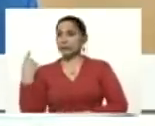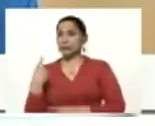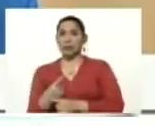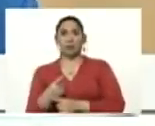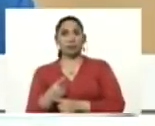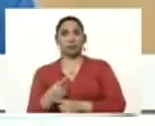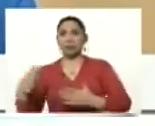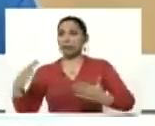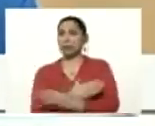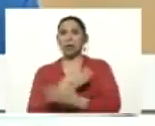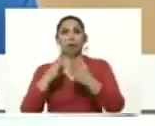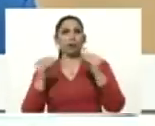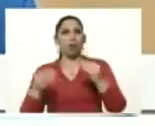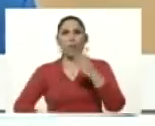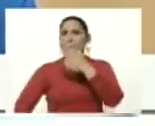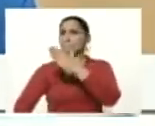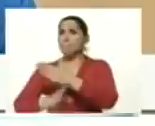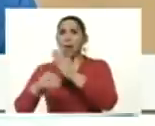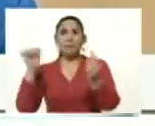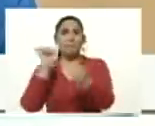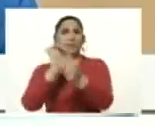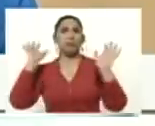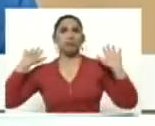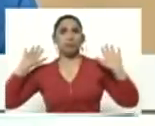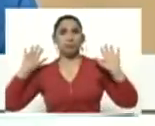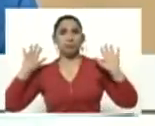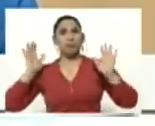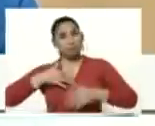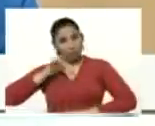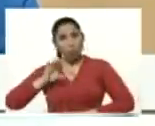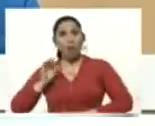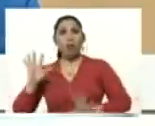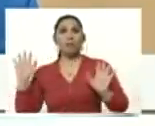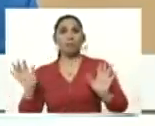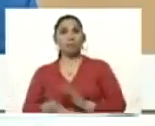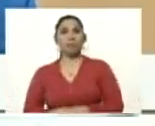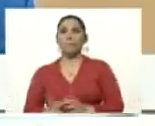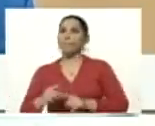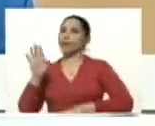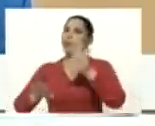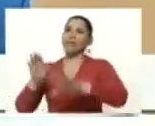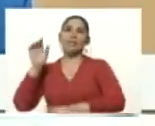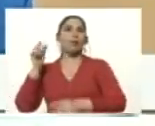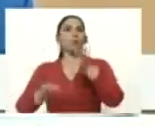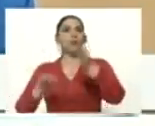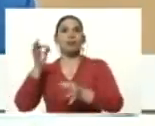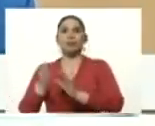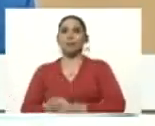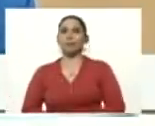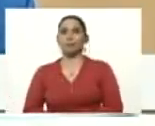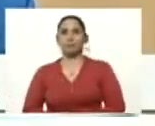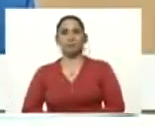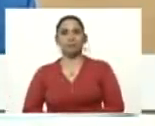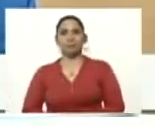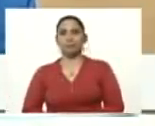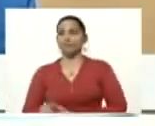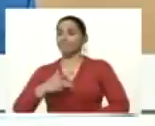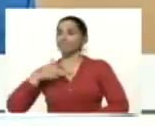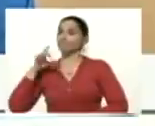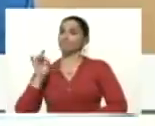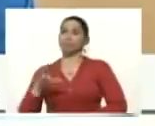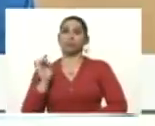quitarle todo y que vaya preso. Me duele. Pero a veces la justicia es